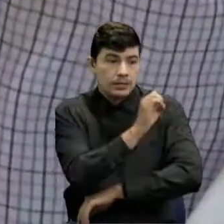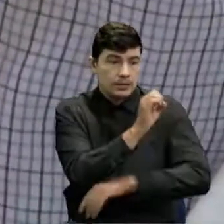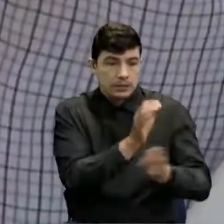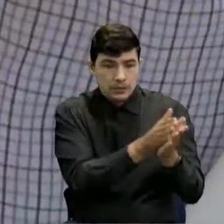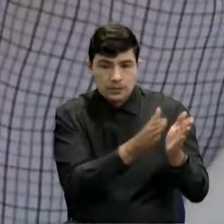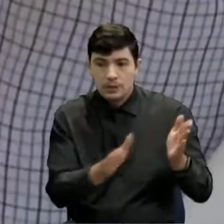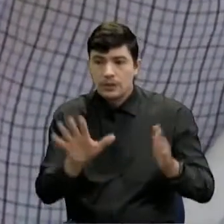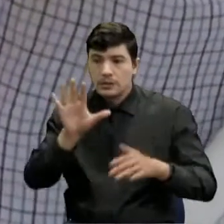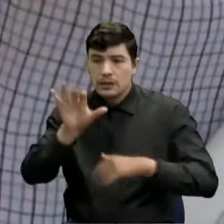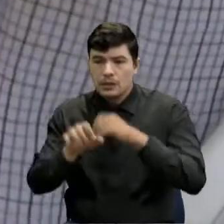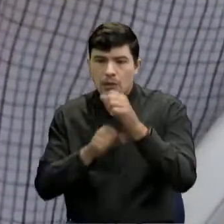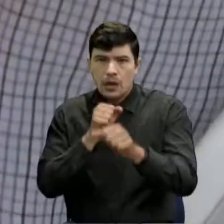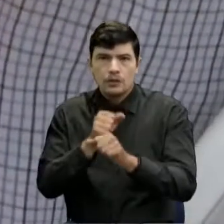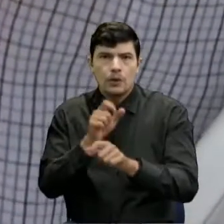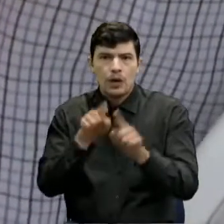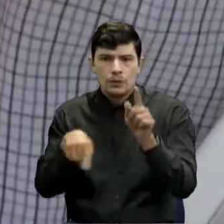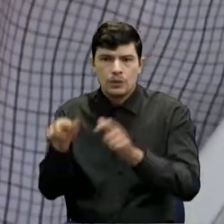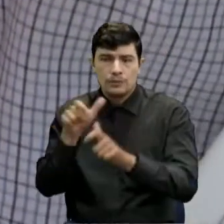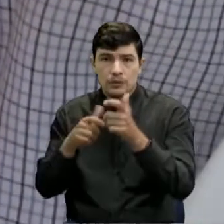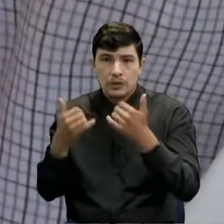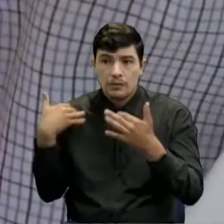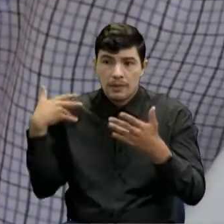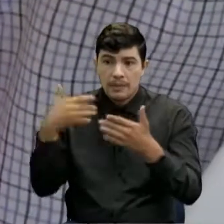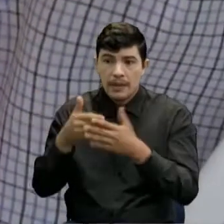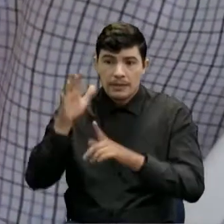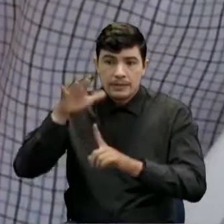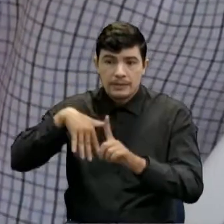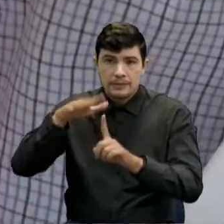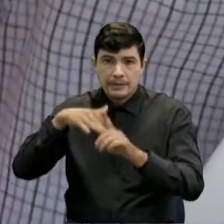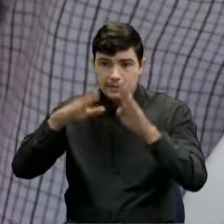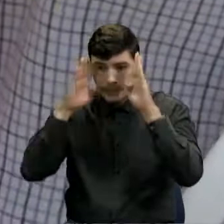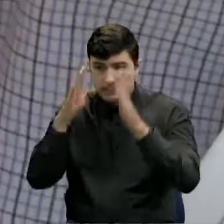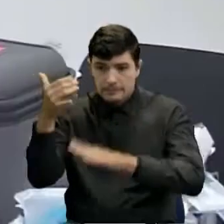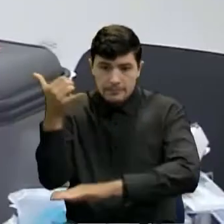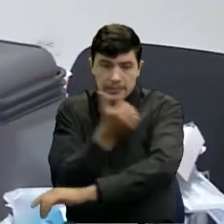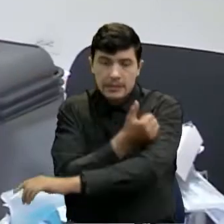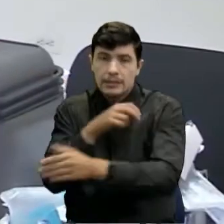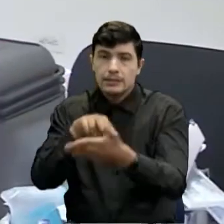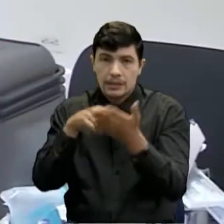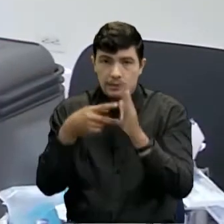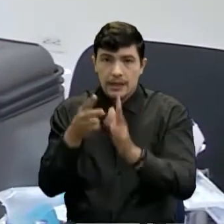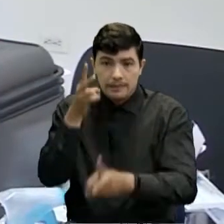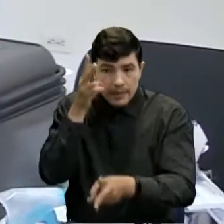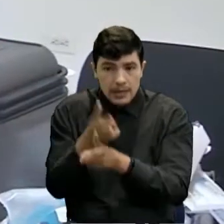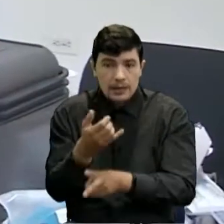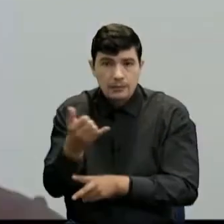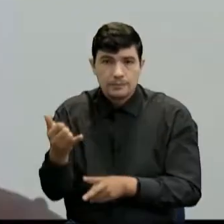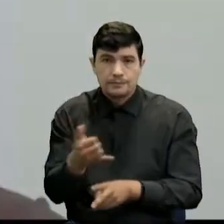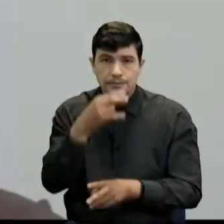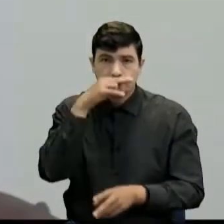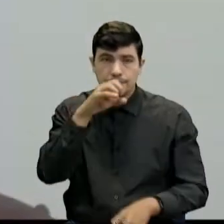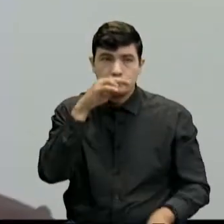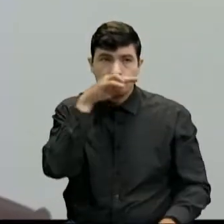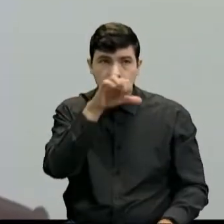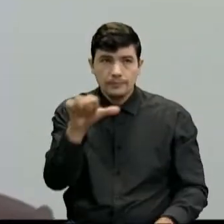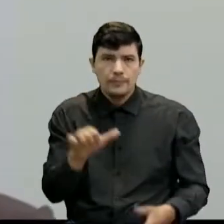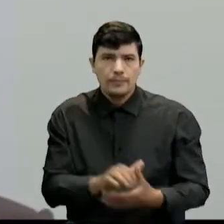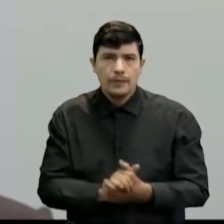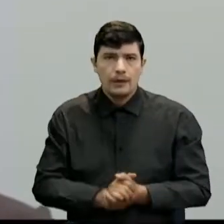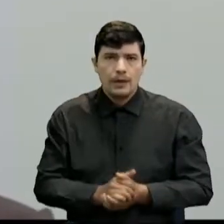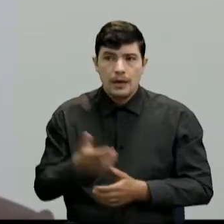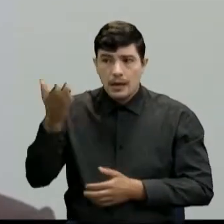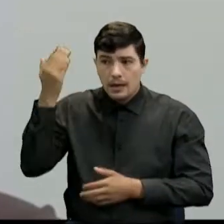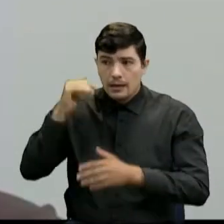años, un alto porcentaje, no se cubrieron en estos últimos 5 meses y esto representa un riesgo para estos infantes. En la época de pandemia, las